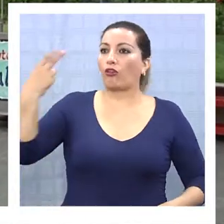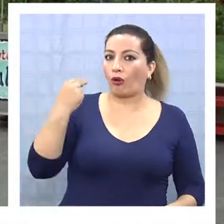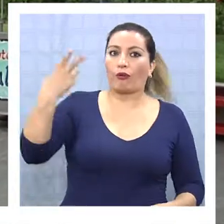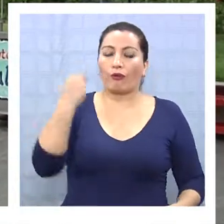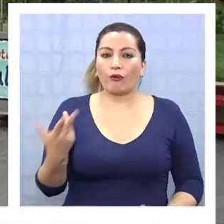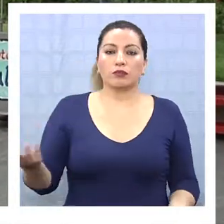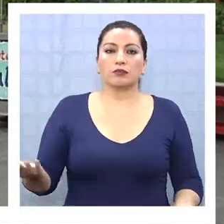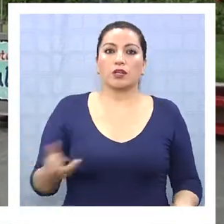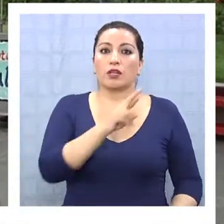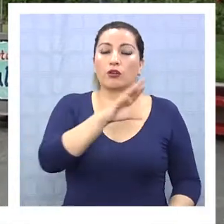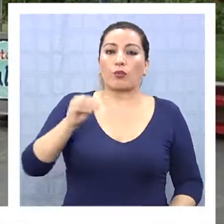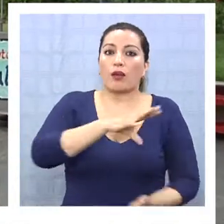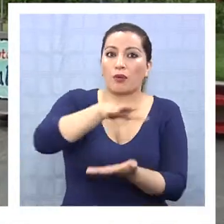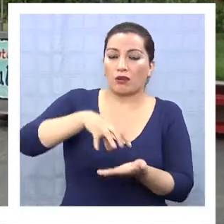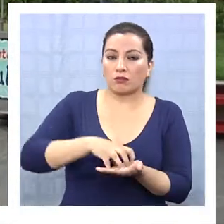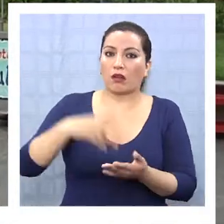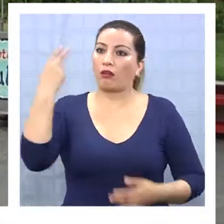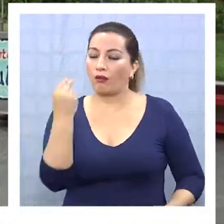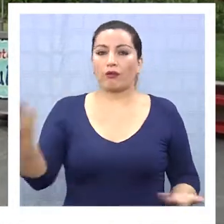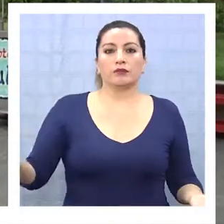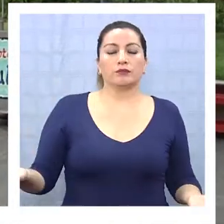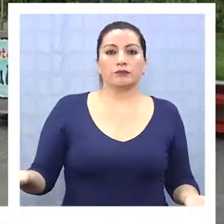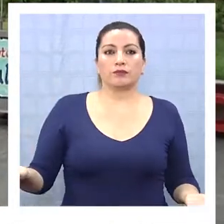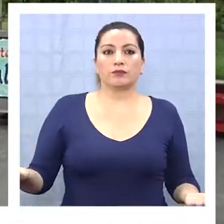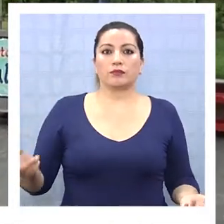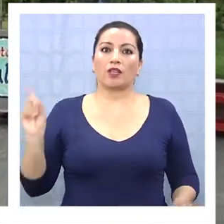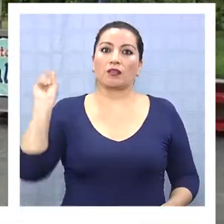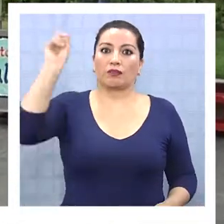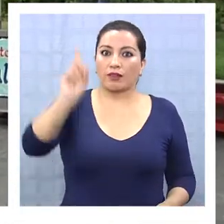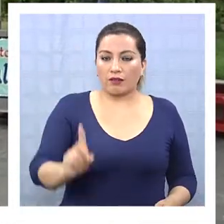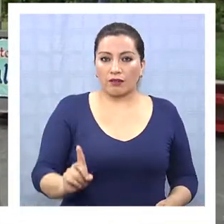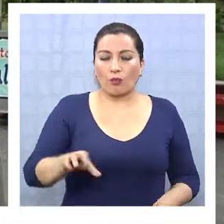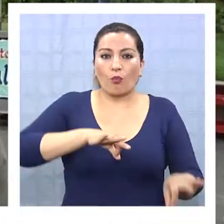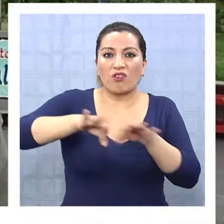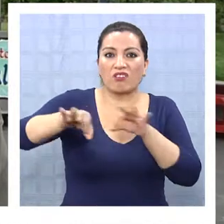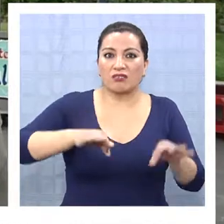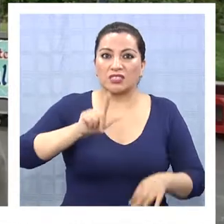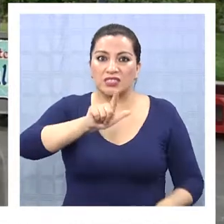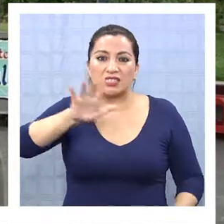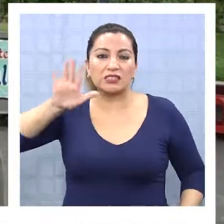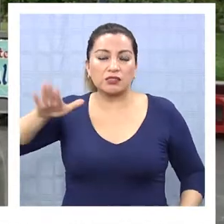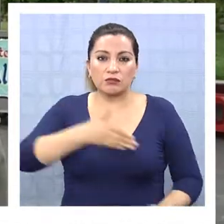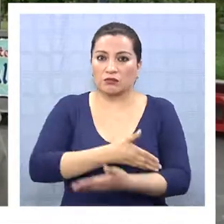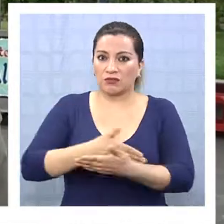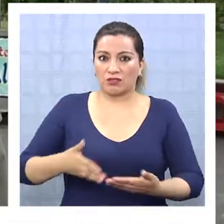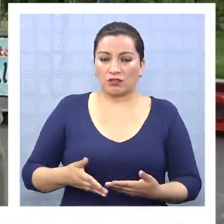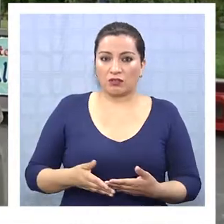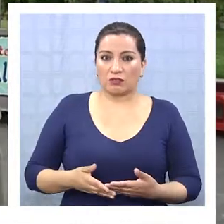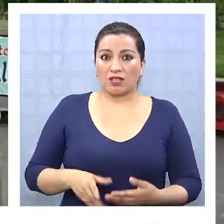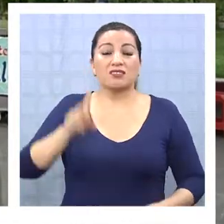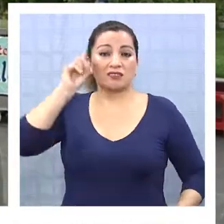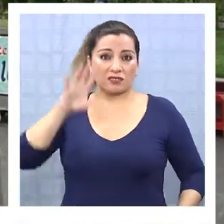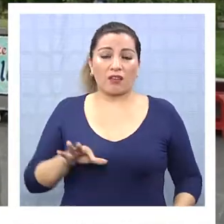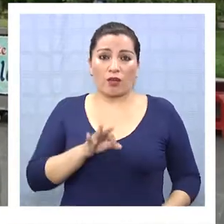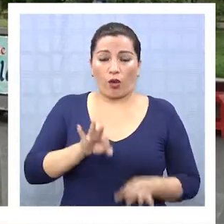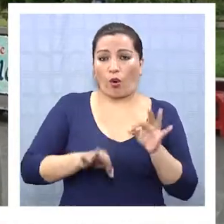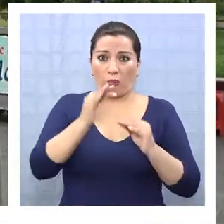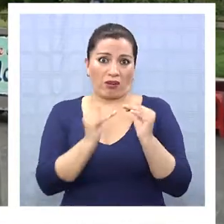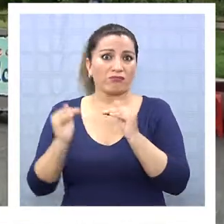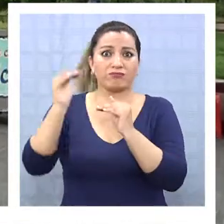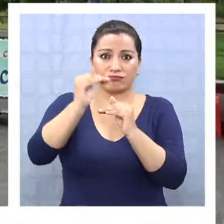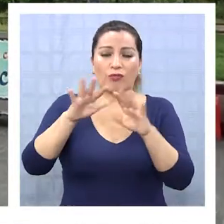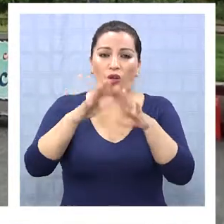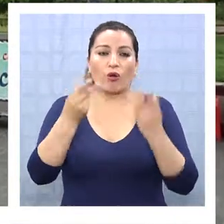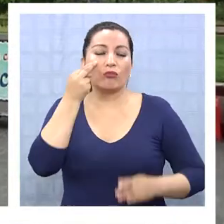pongamos más seguridad en los barrios, no, recuperemos nuestras plazas, nuestras poblaciones, no, pero traigamos un arquitecto por 75 millones de pesos, que nadie desconoce la categoría del